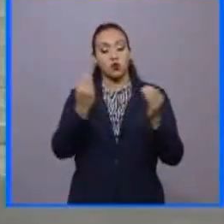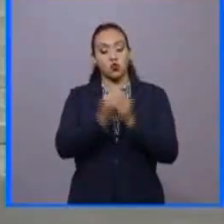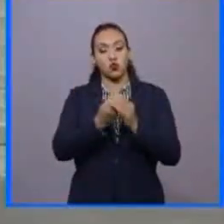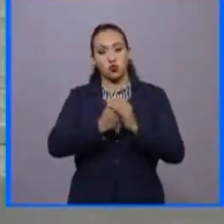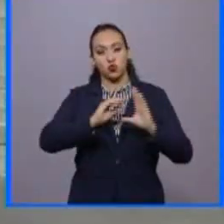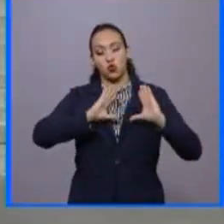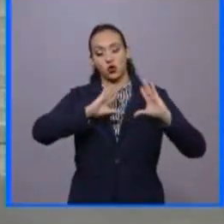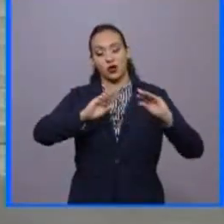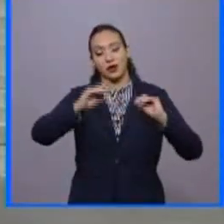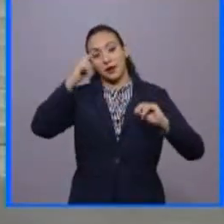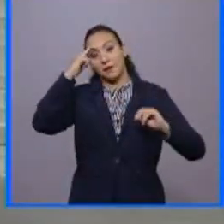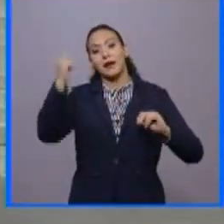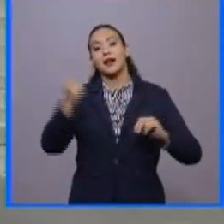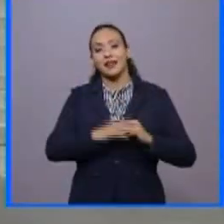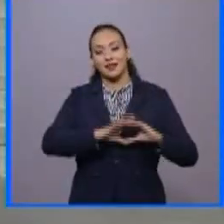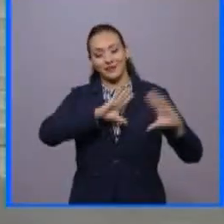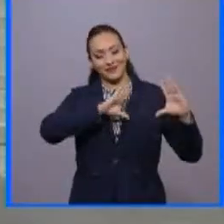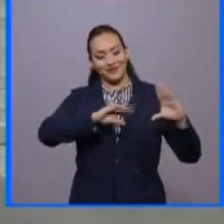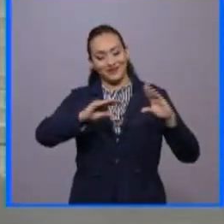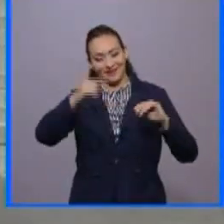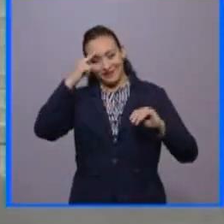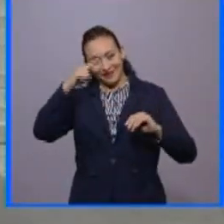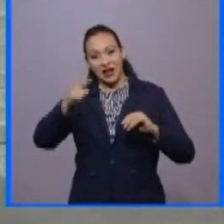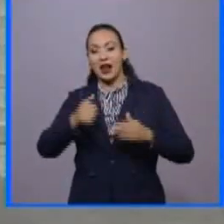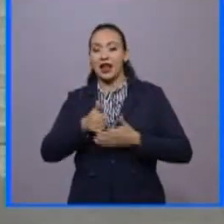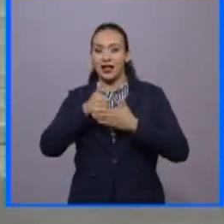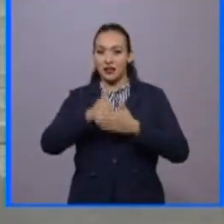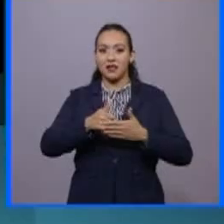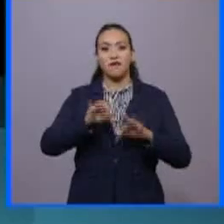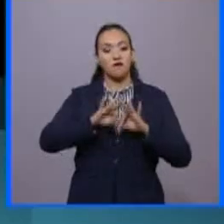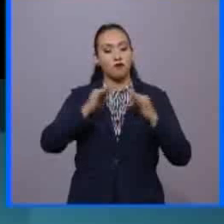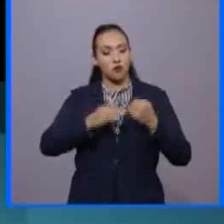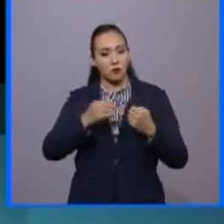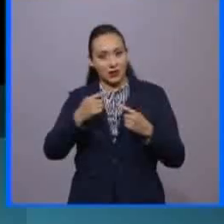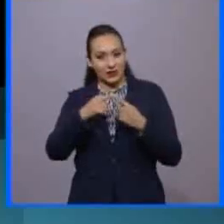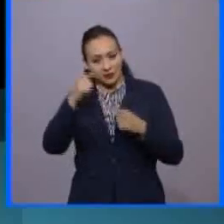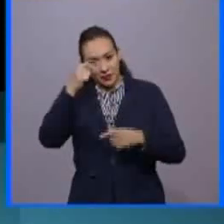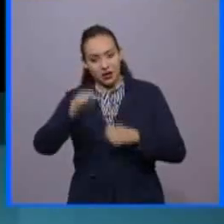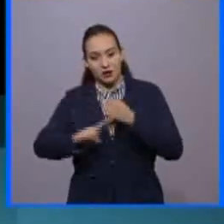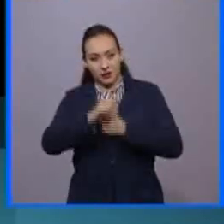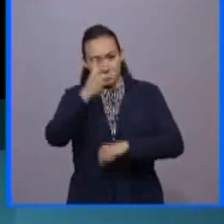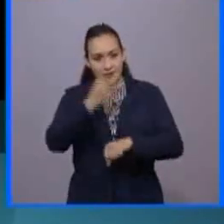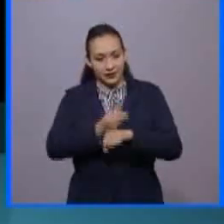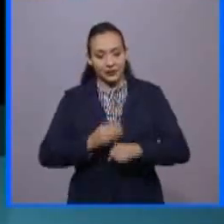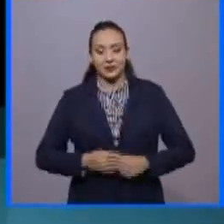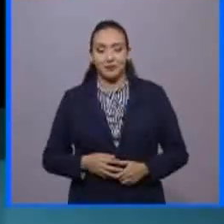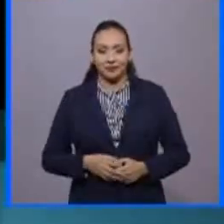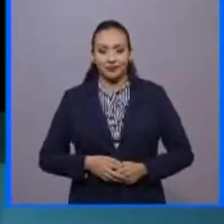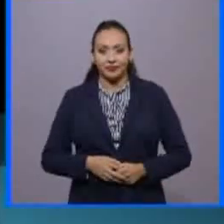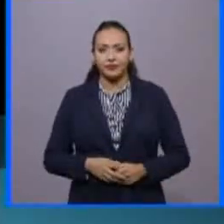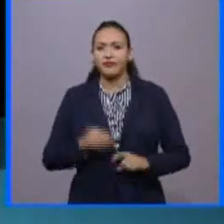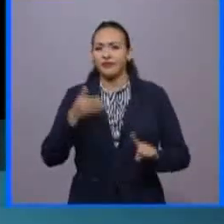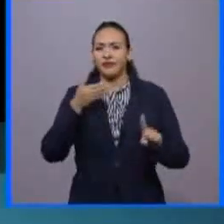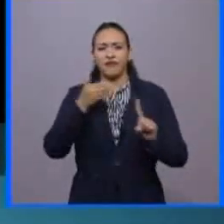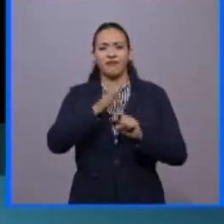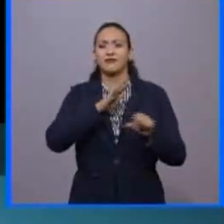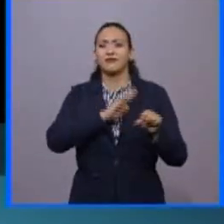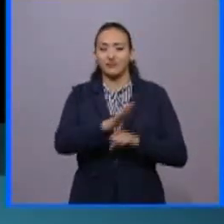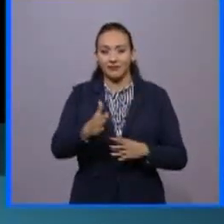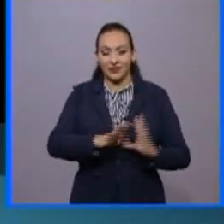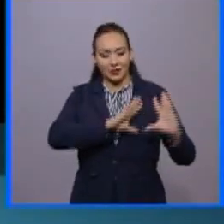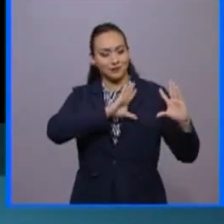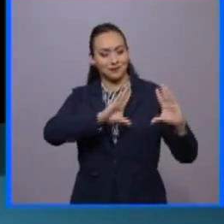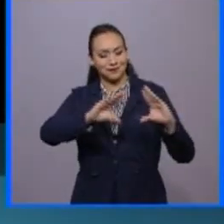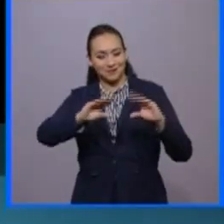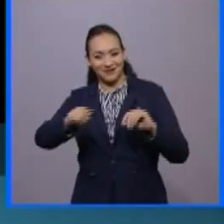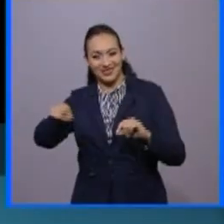capacitación para la formación de personas facilitadoras en mecanismos alternativos de solución de controversias, el cual pretende dotarles